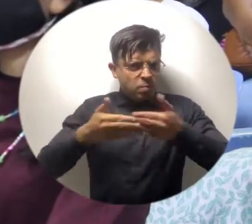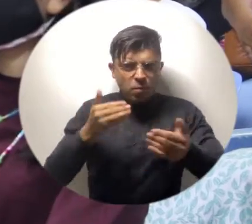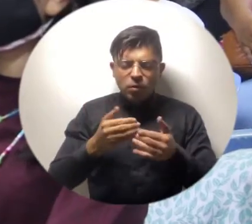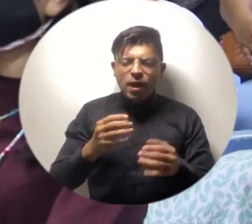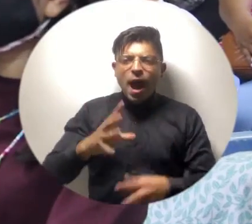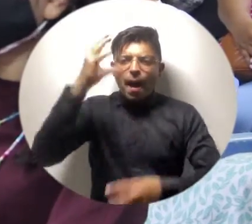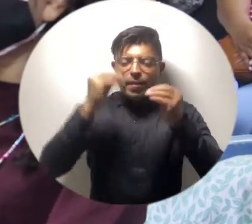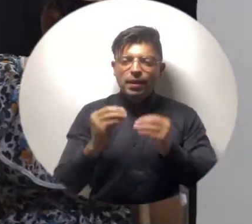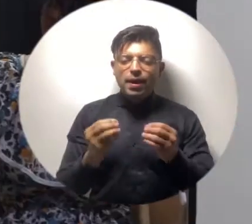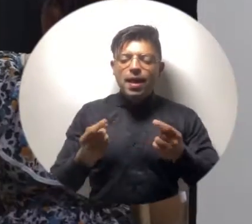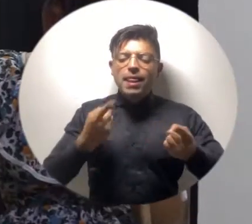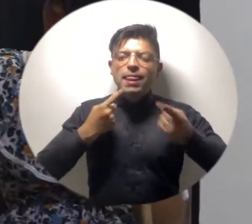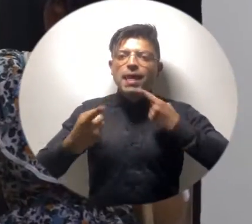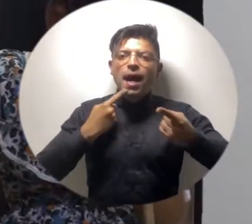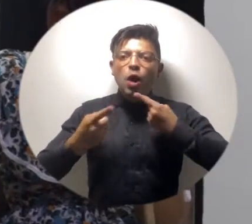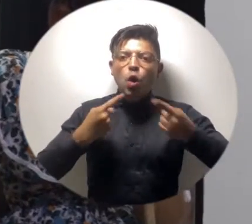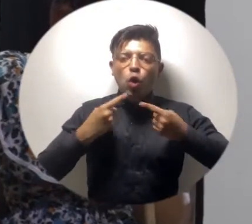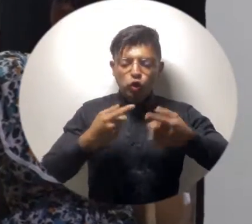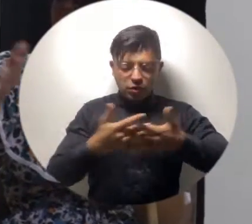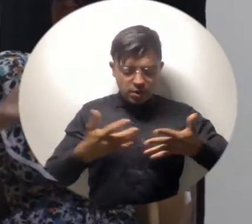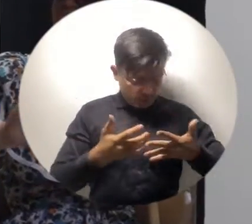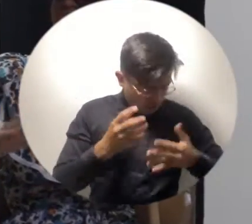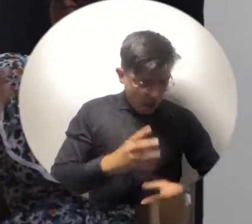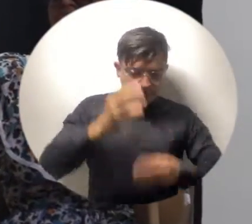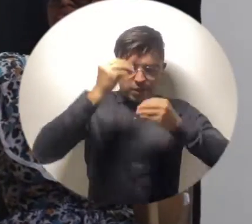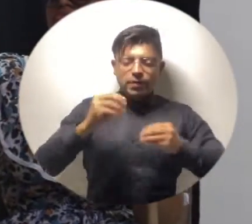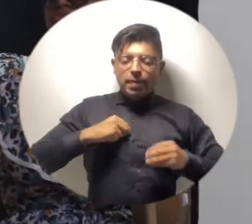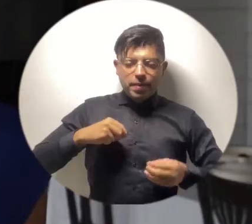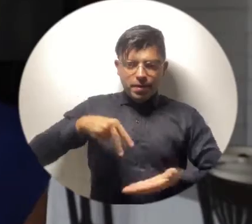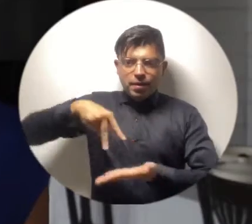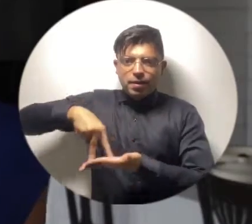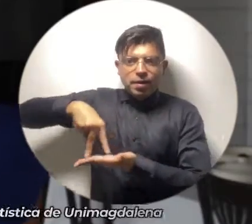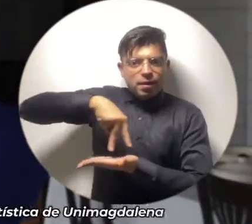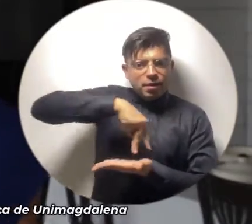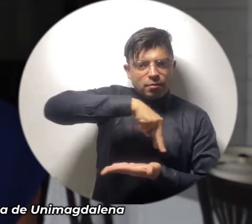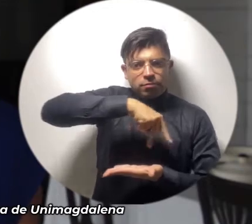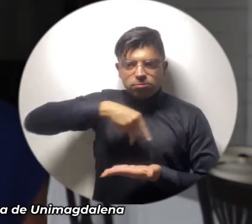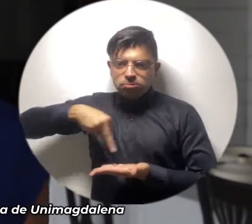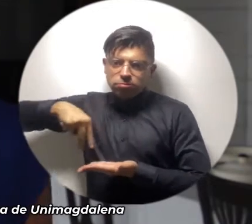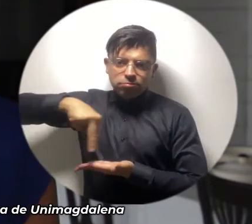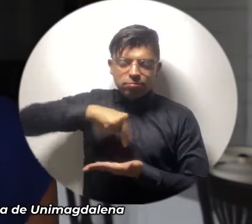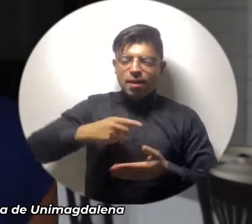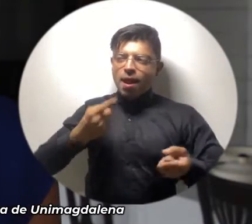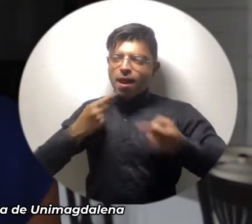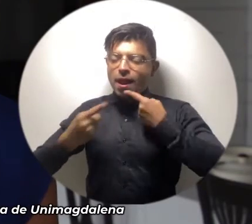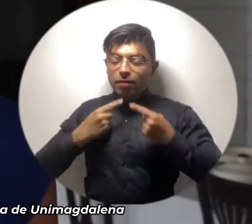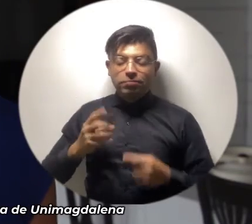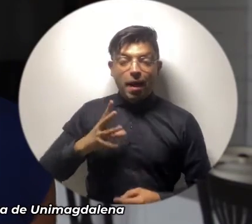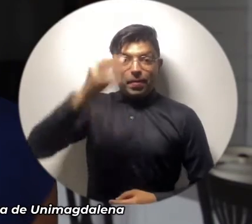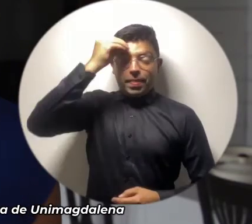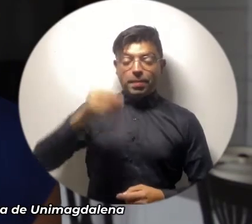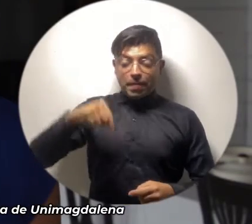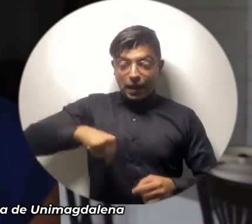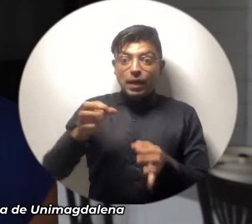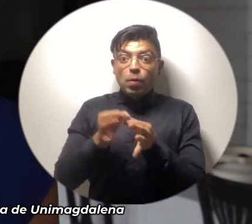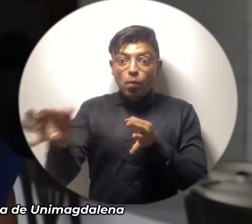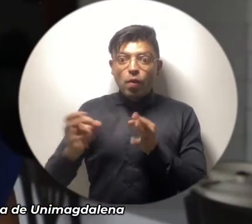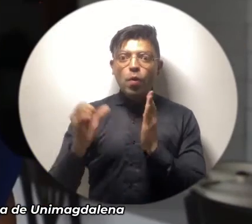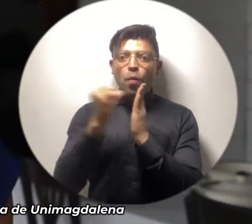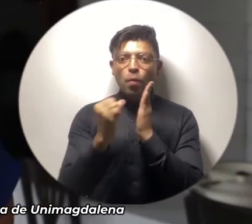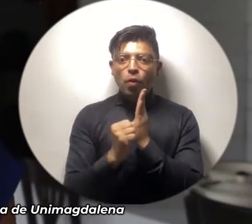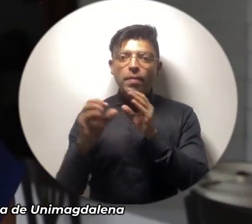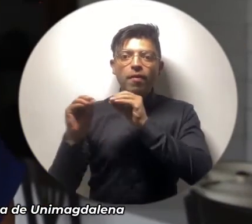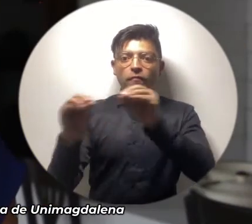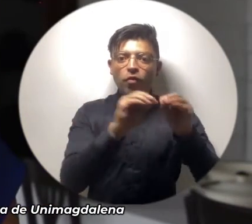moverme, desplazarme en el escenario mientras hablaba. Acá en Aracataca estos programas de formación artística